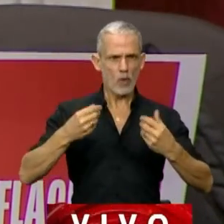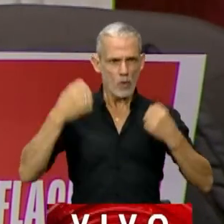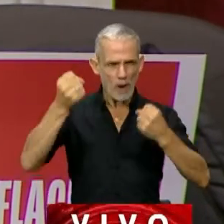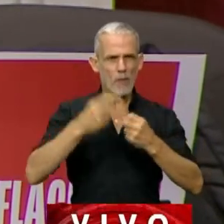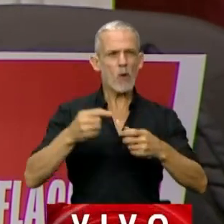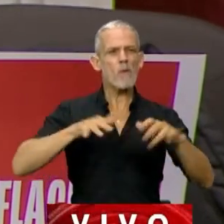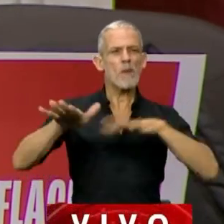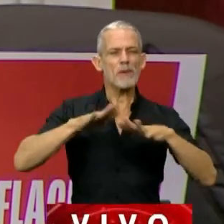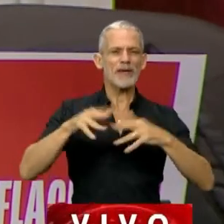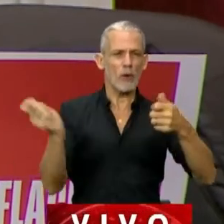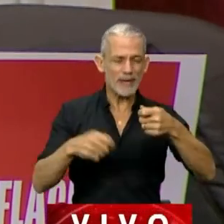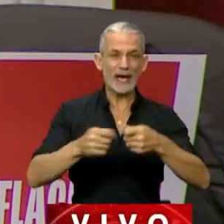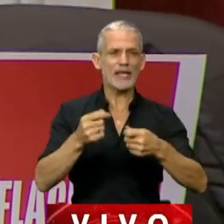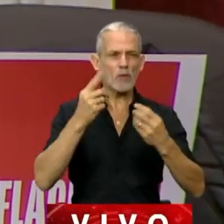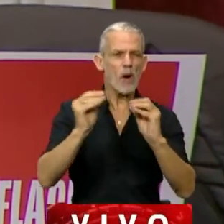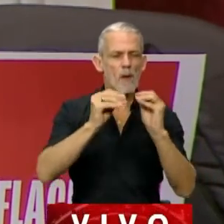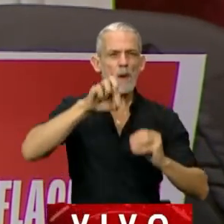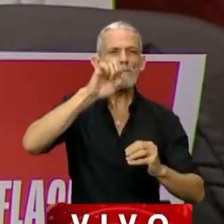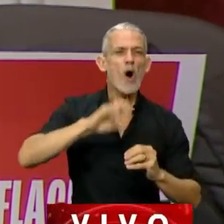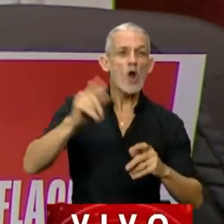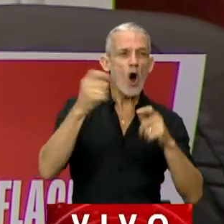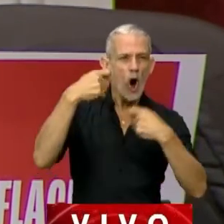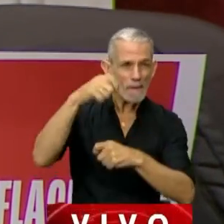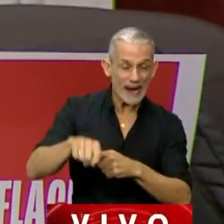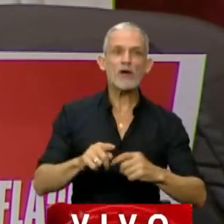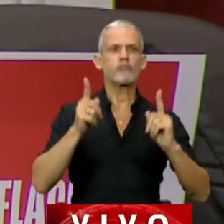piquetero independiente, viva mis compañeros del Polo Obrero,